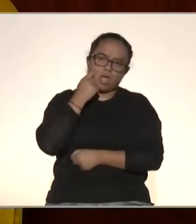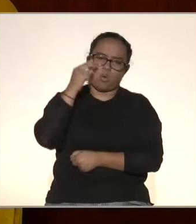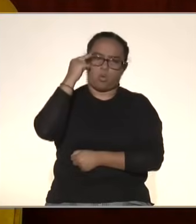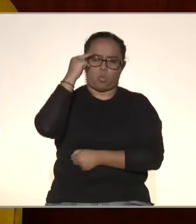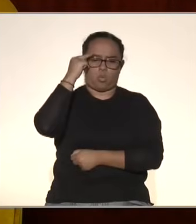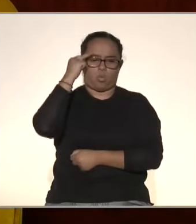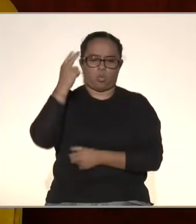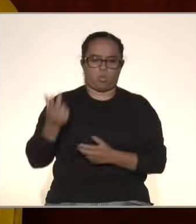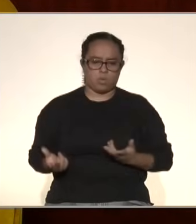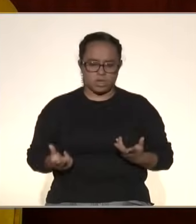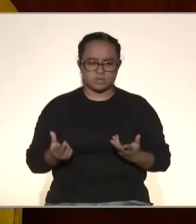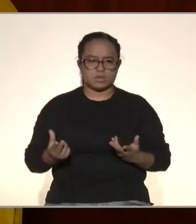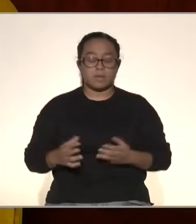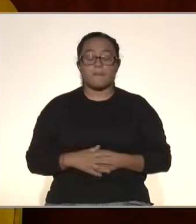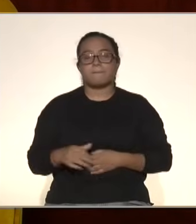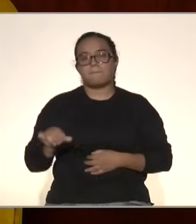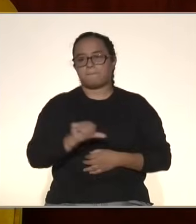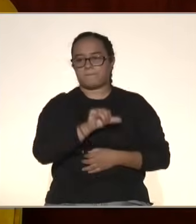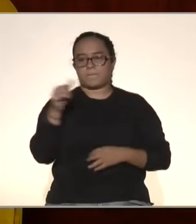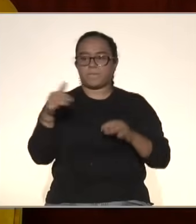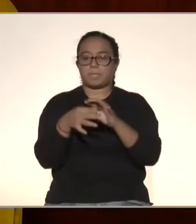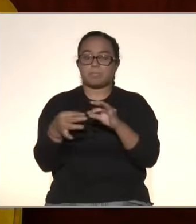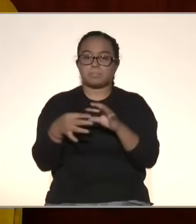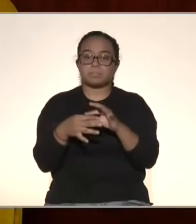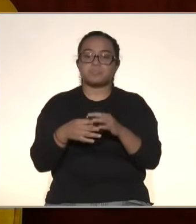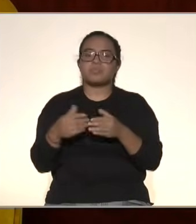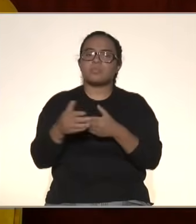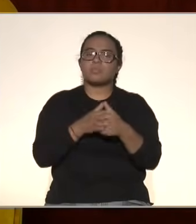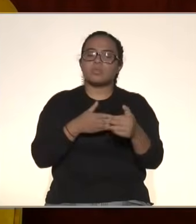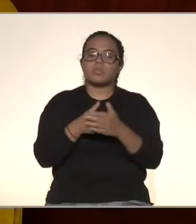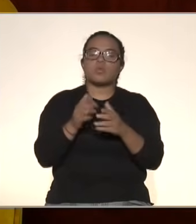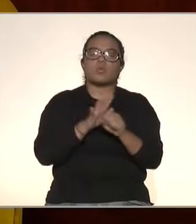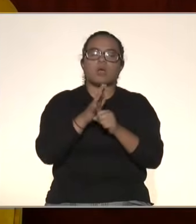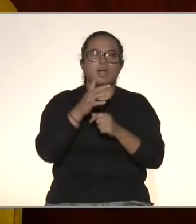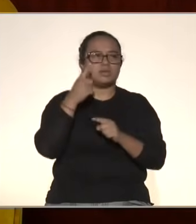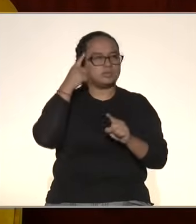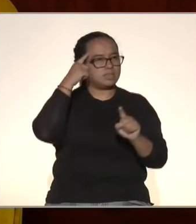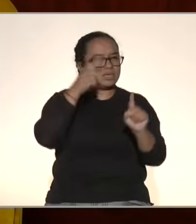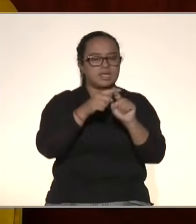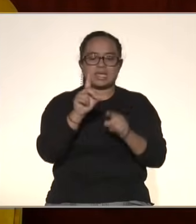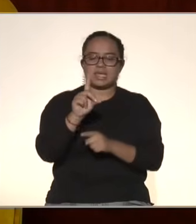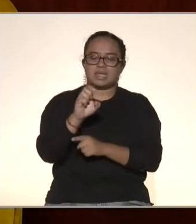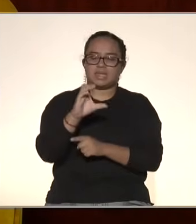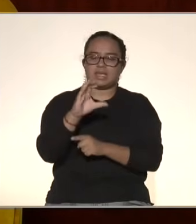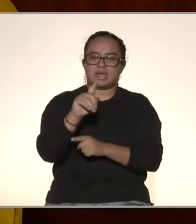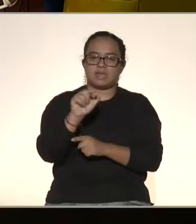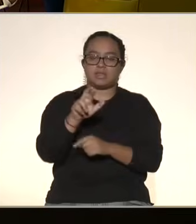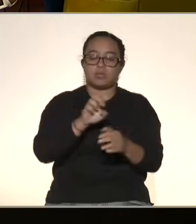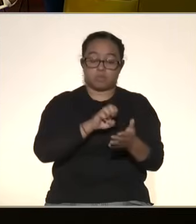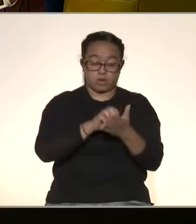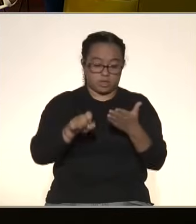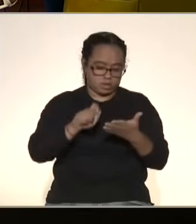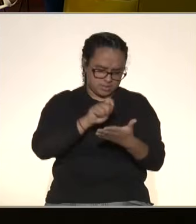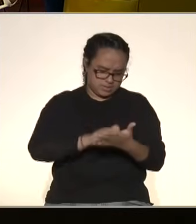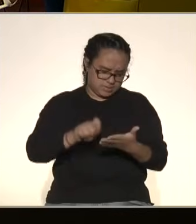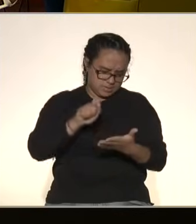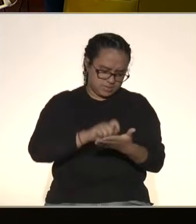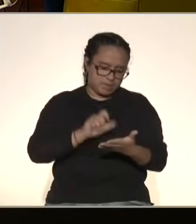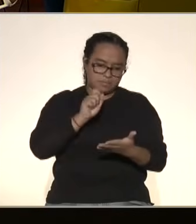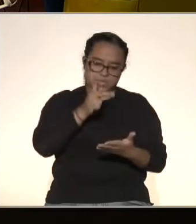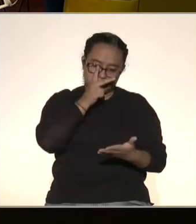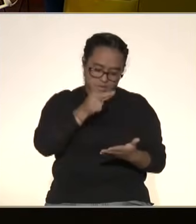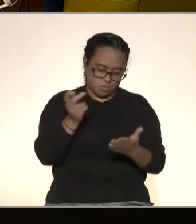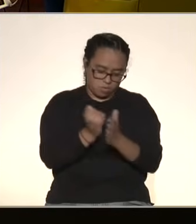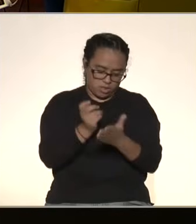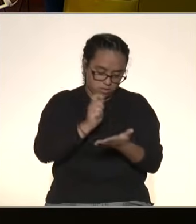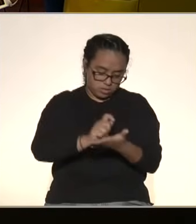También nos contaba Vivian Márquez, se ha puesto de moda el decretar. Las personas creen que con escribir la misma frase en un cuaderno será realidad